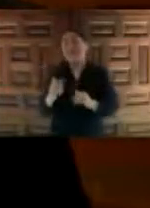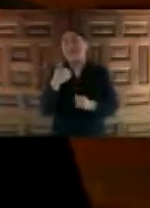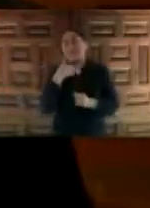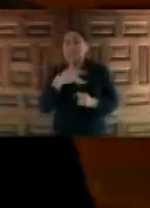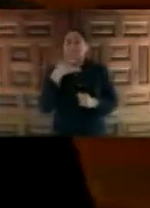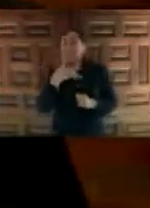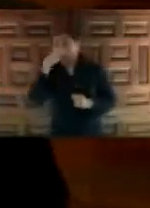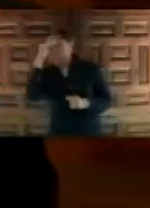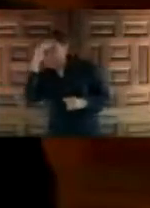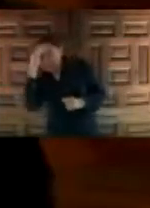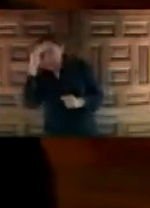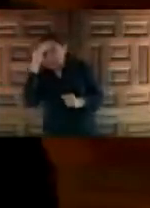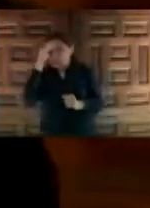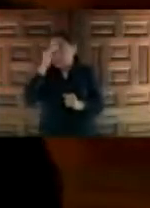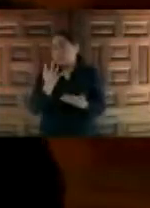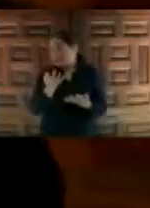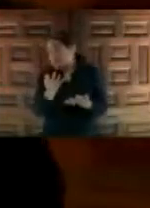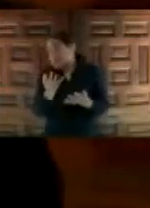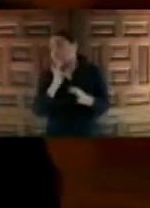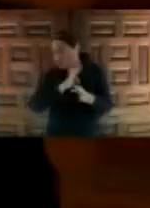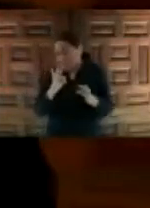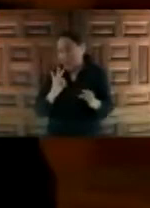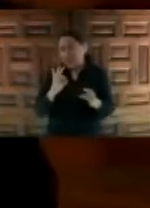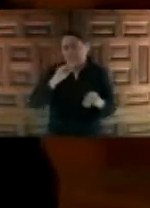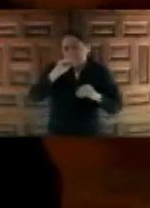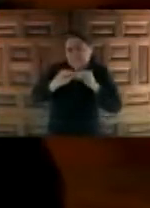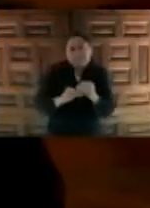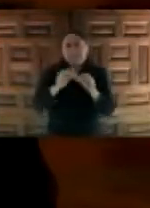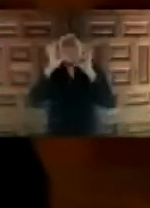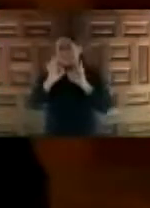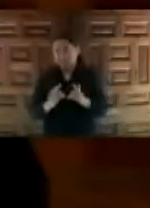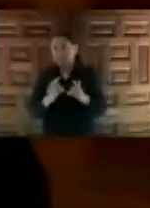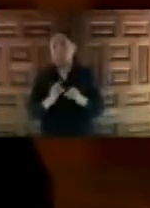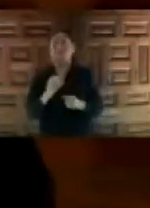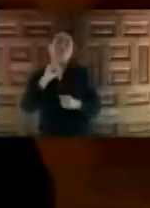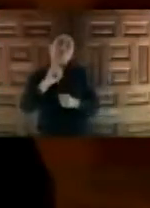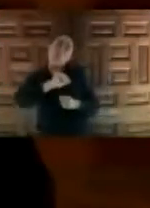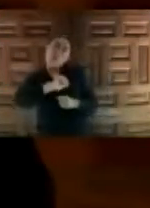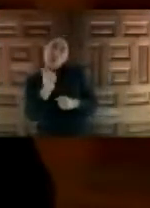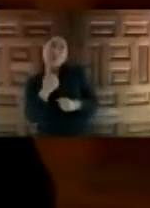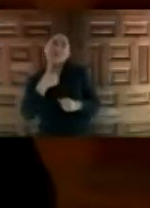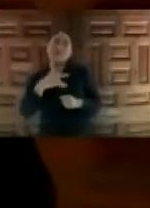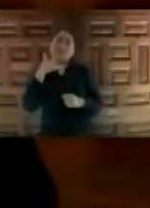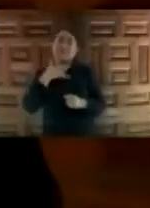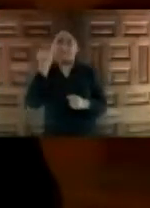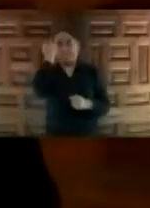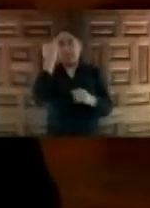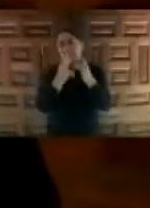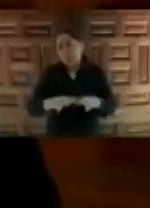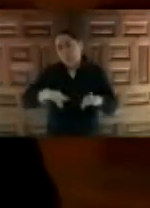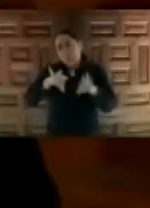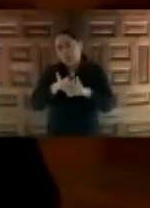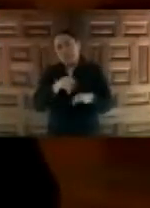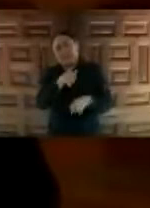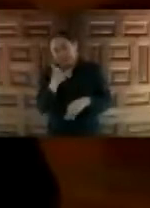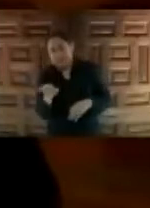de la aceptabilidad podemos caracterizar adecuadamente esto. El otro aspecto que me parece importante en esta